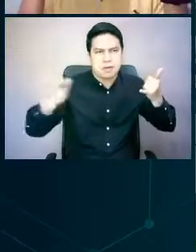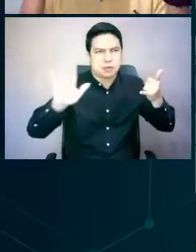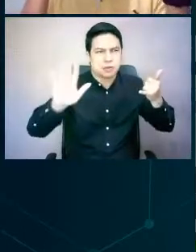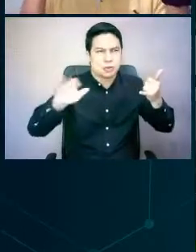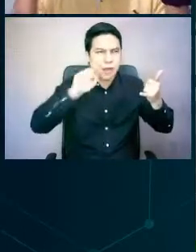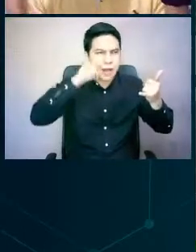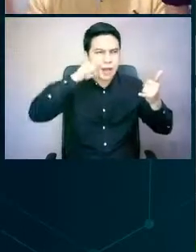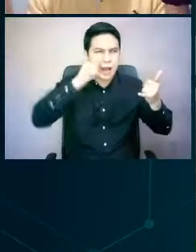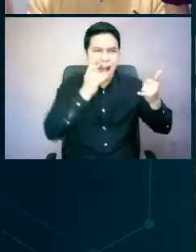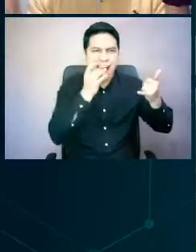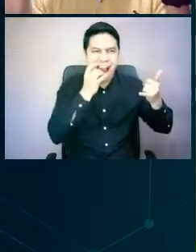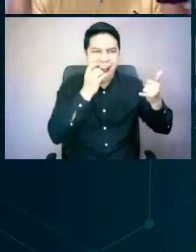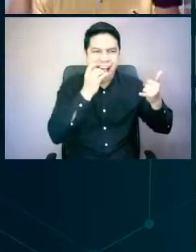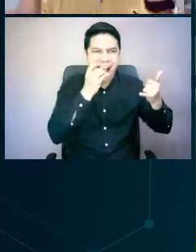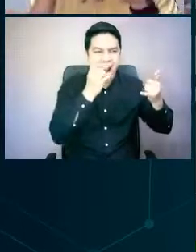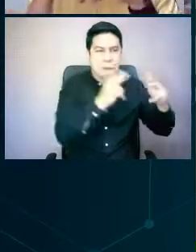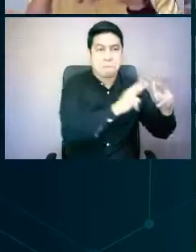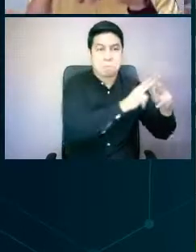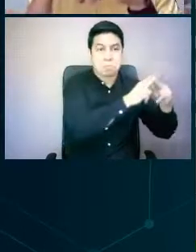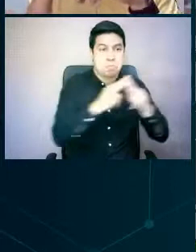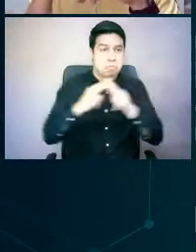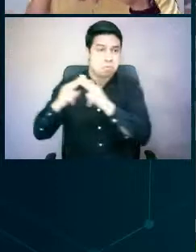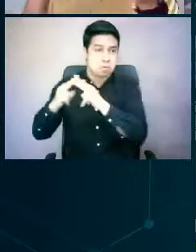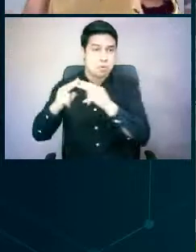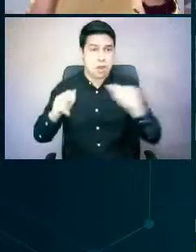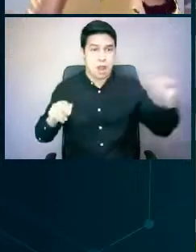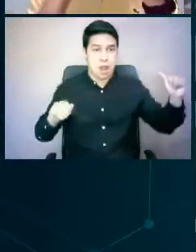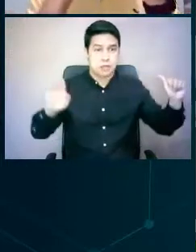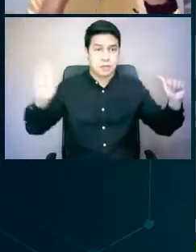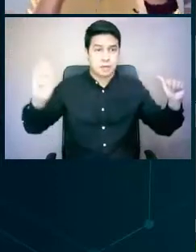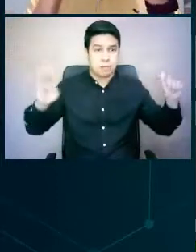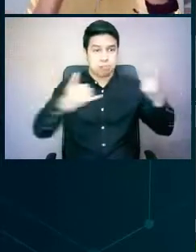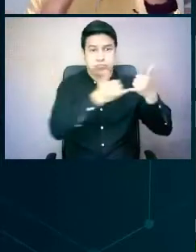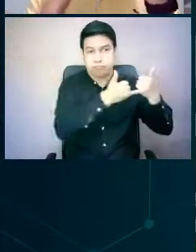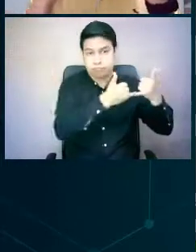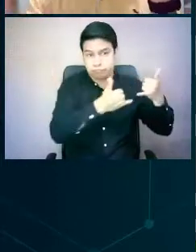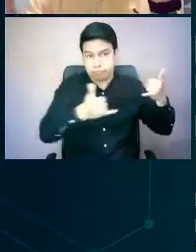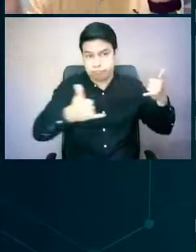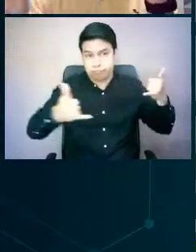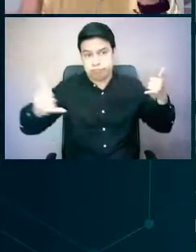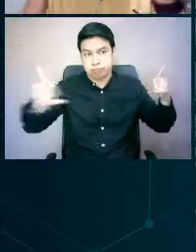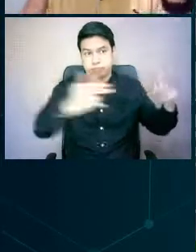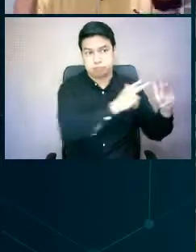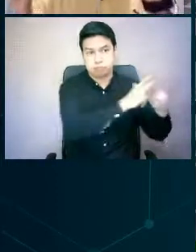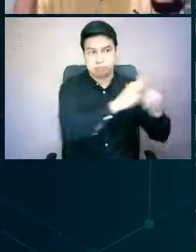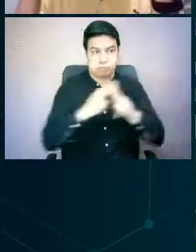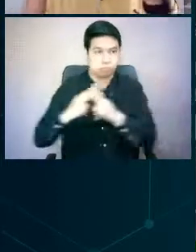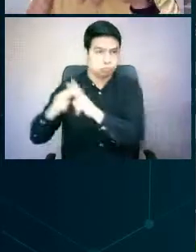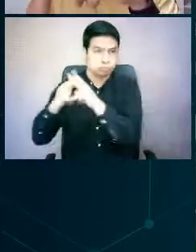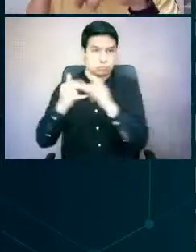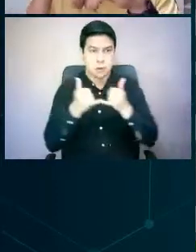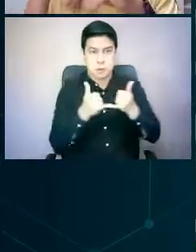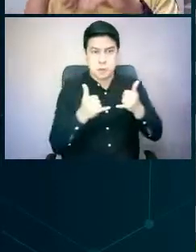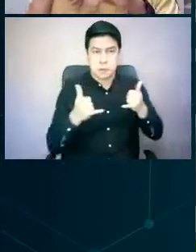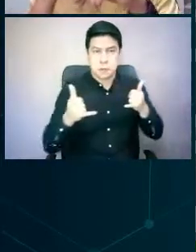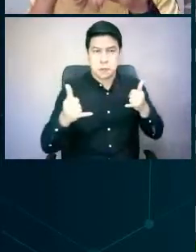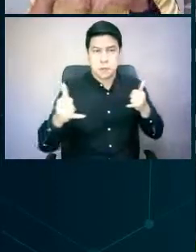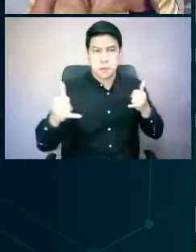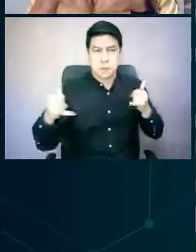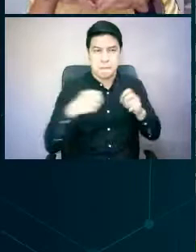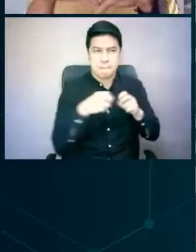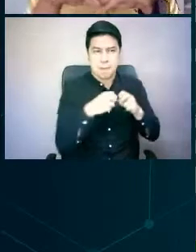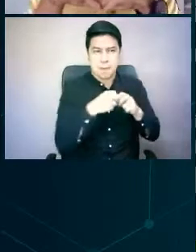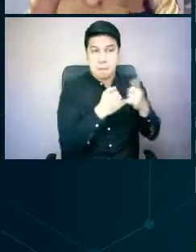la subestación A hasta la subestación B, con el fin de transportar las corrientes que se deben de comparar.